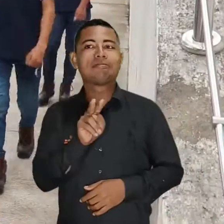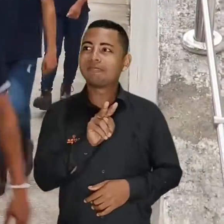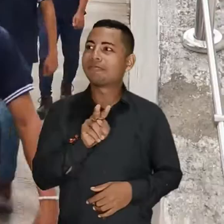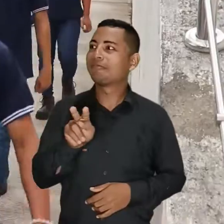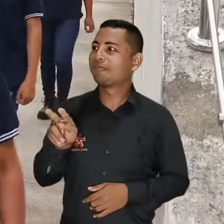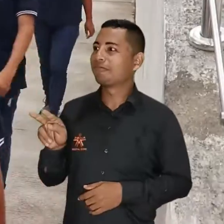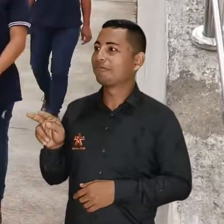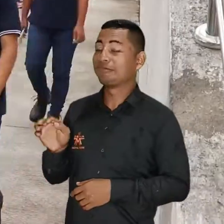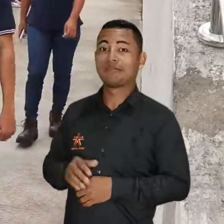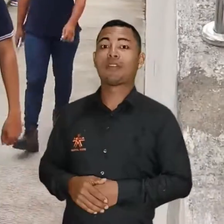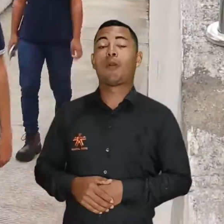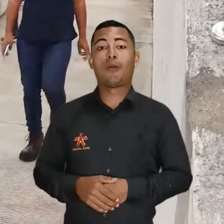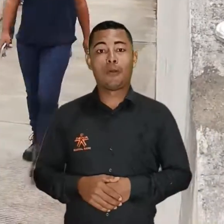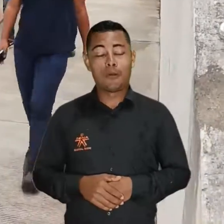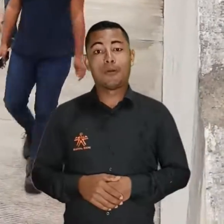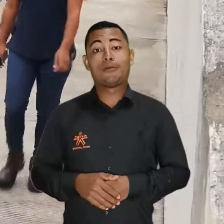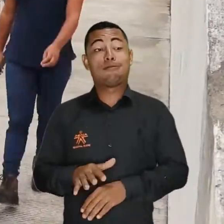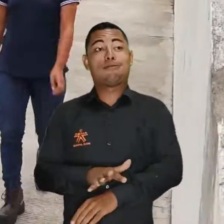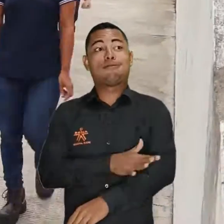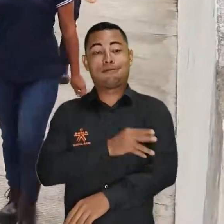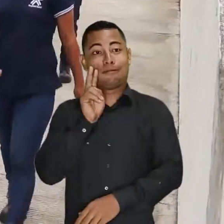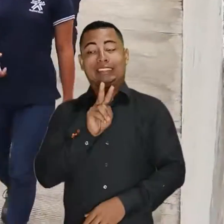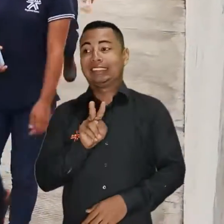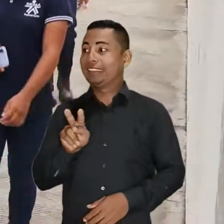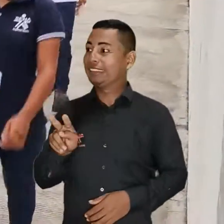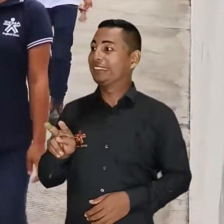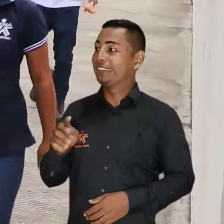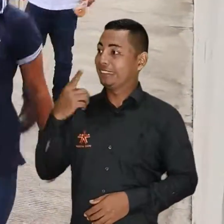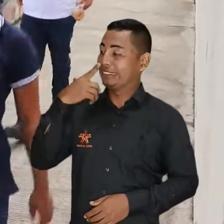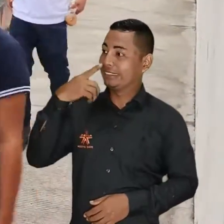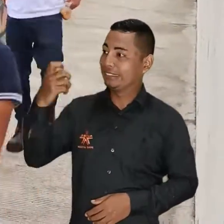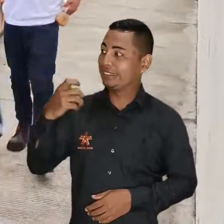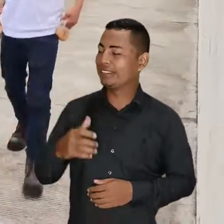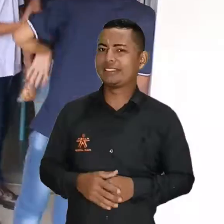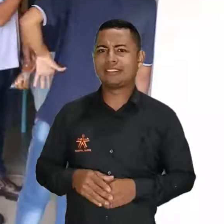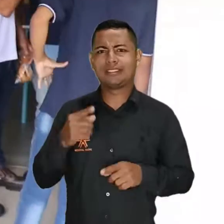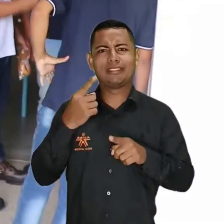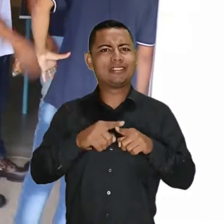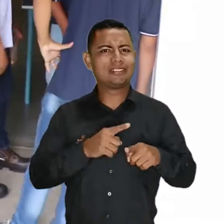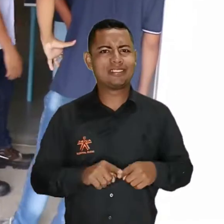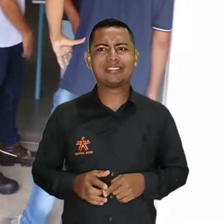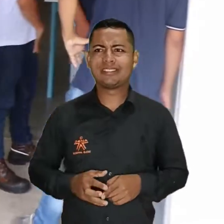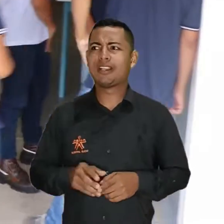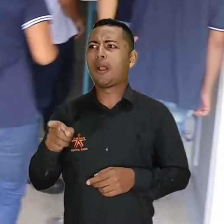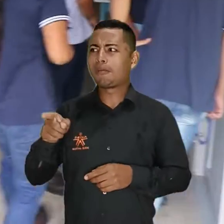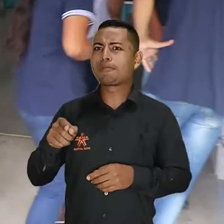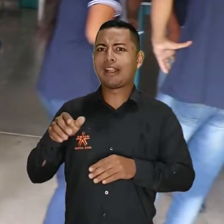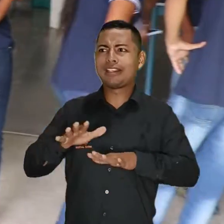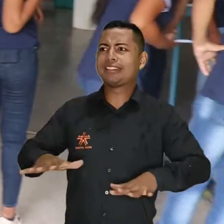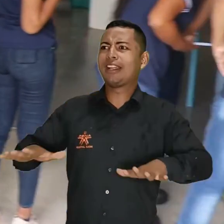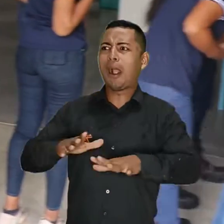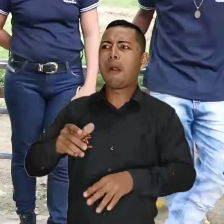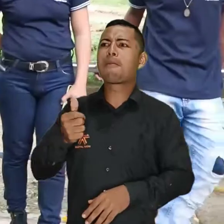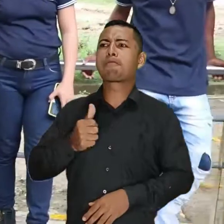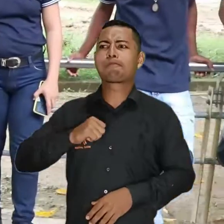pero estamos conociendo las instalaciones cada una y hemos quedado bien impresionados con todo lo que hay aquí, con